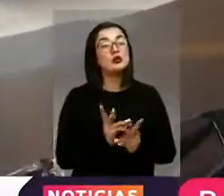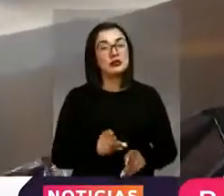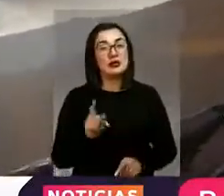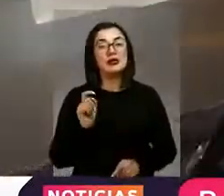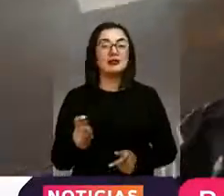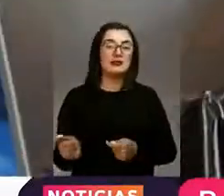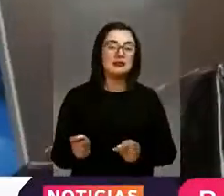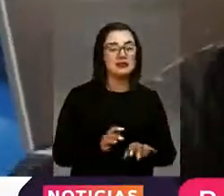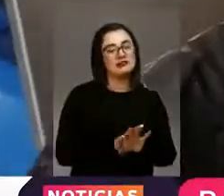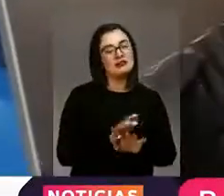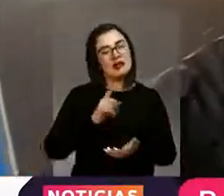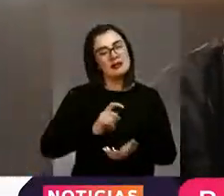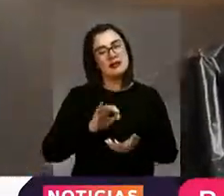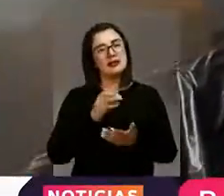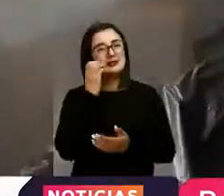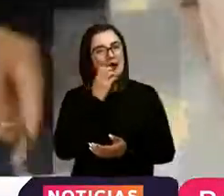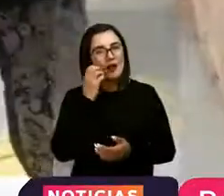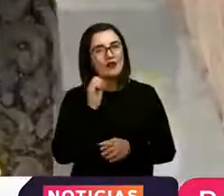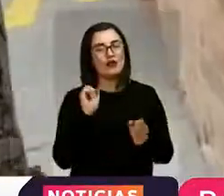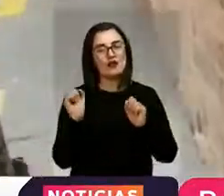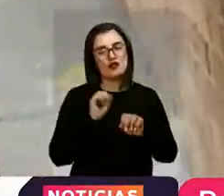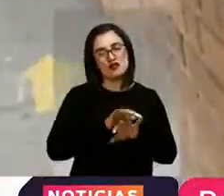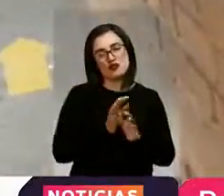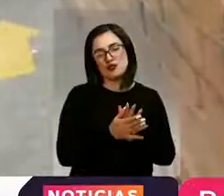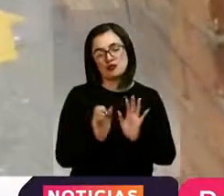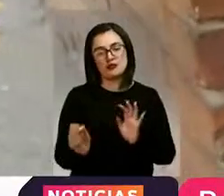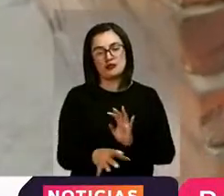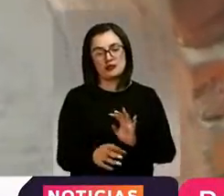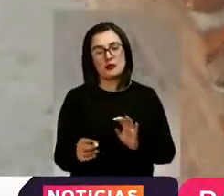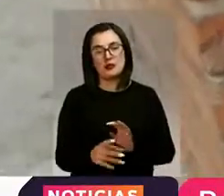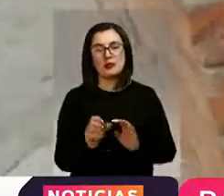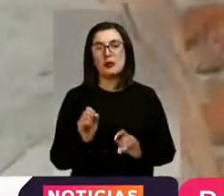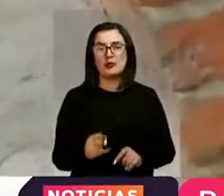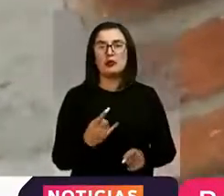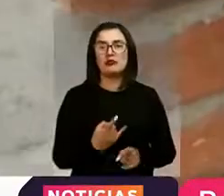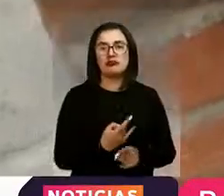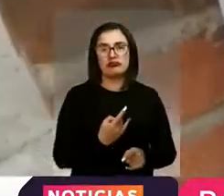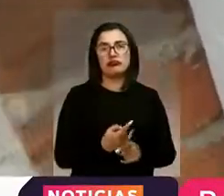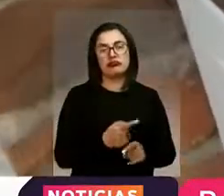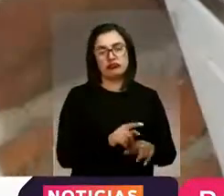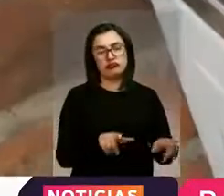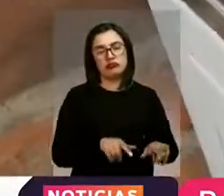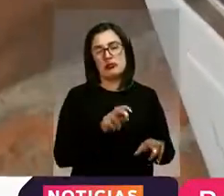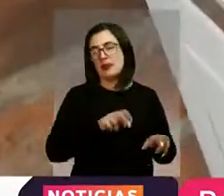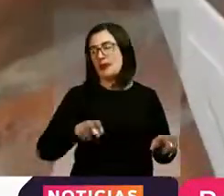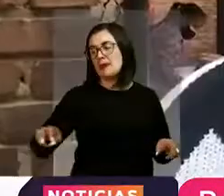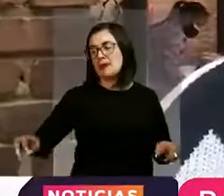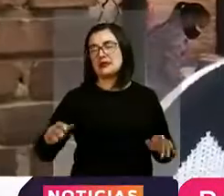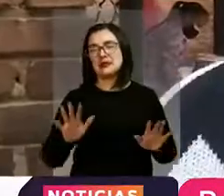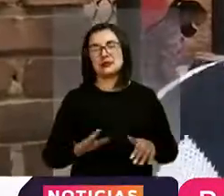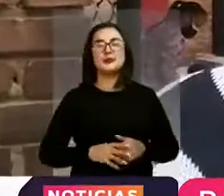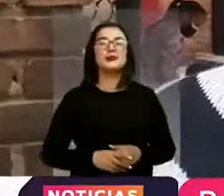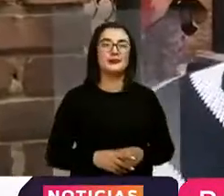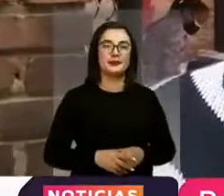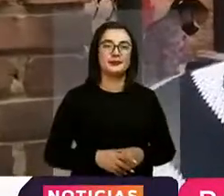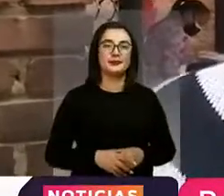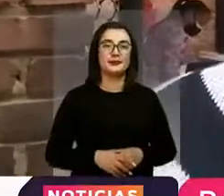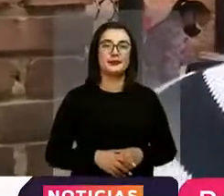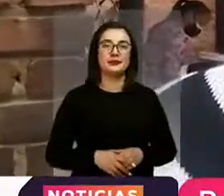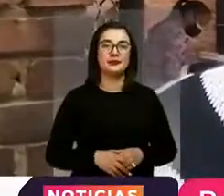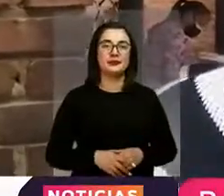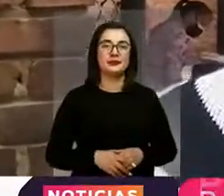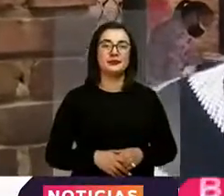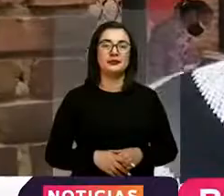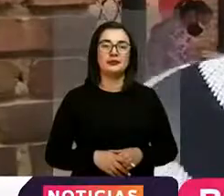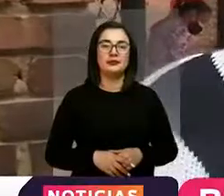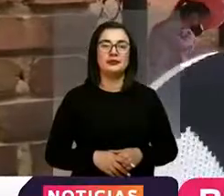aseo con jabón y toallas desechables que podrá usar en uno de los 5 lavamanos portátiles. Y yo creo que mi nieta ya